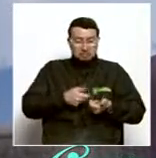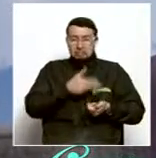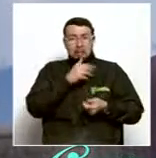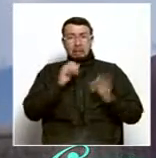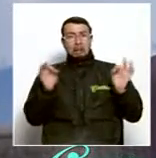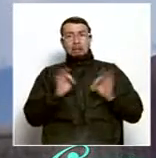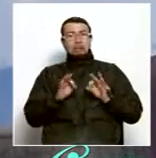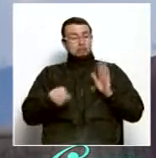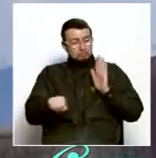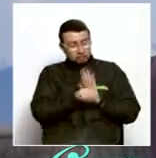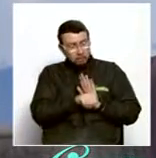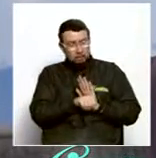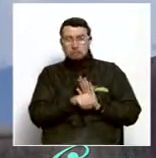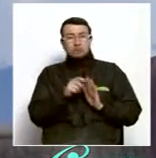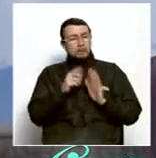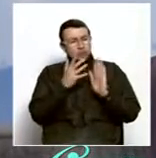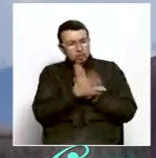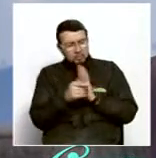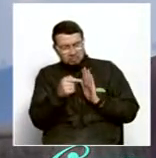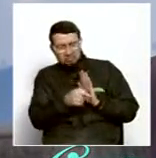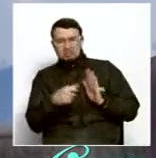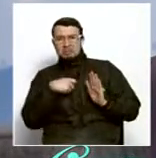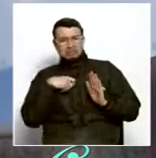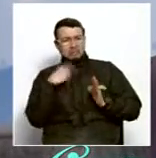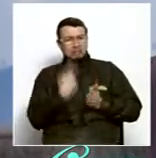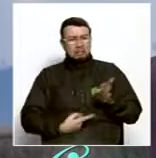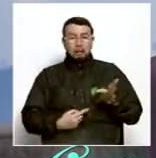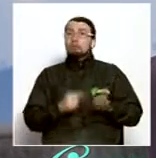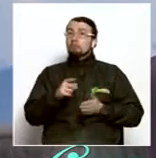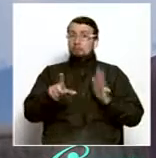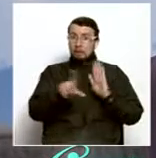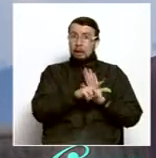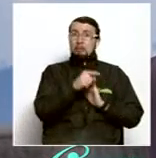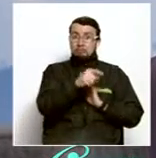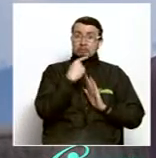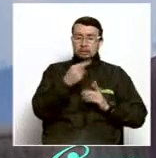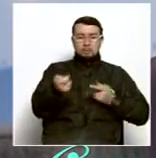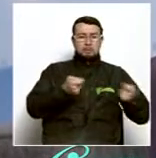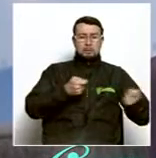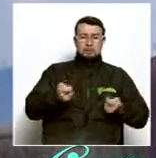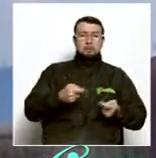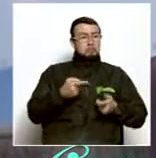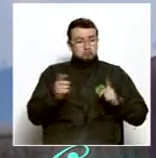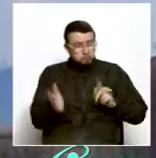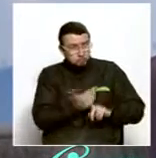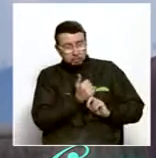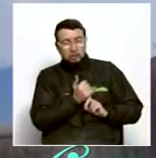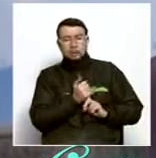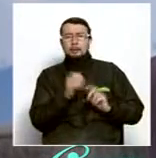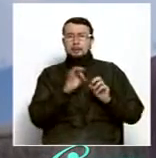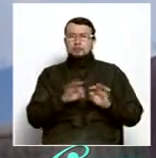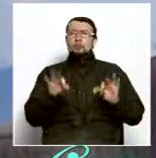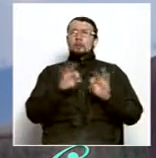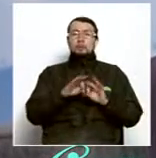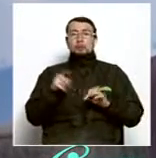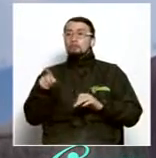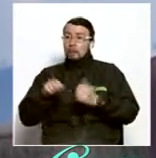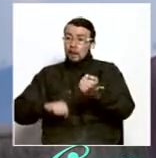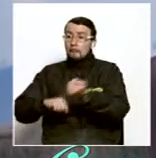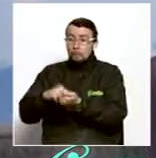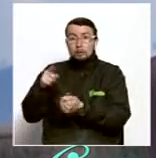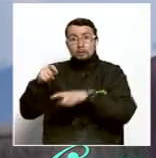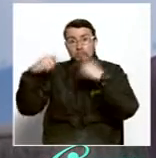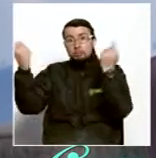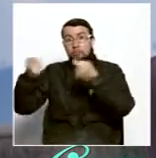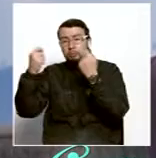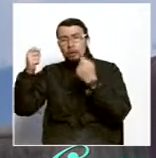no podemos acceder a esa información a pesar de que existen leyes que ya regulan esto. Es muy importante que los apoyemos a ellos porque el día de